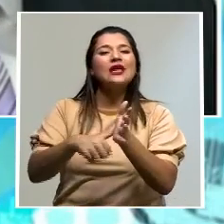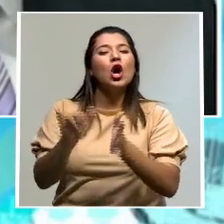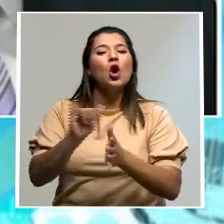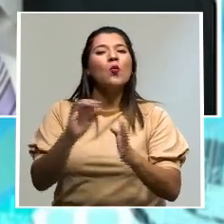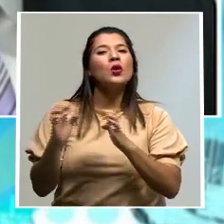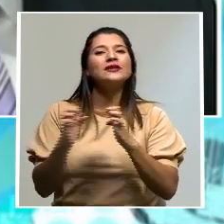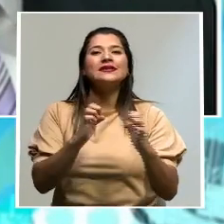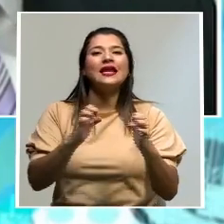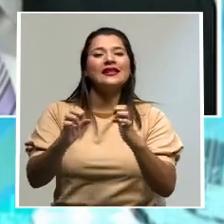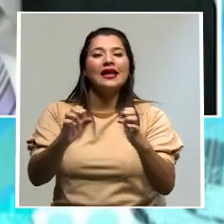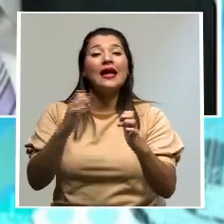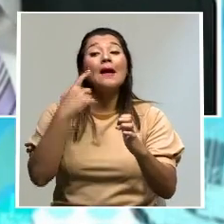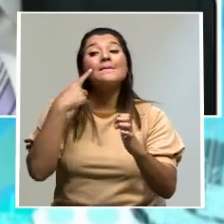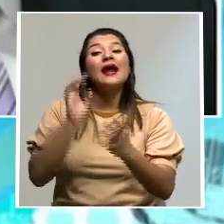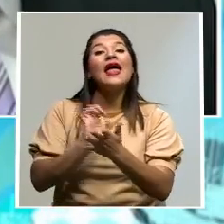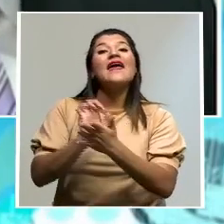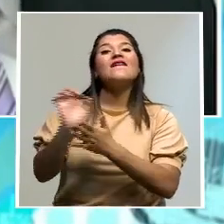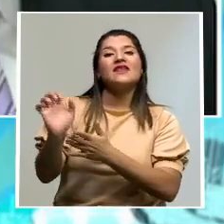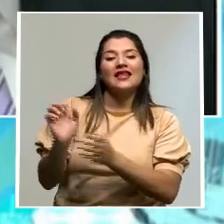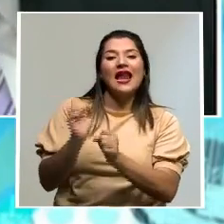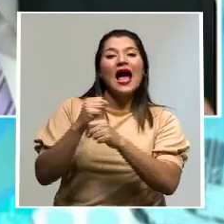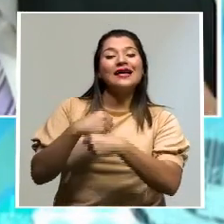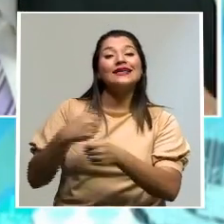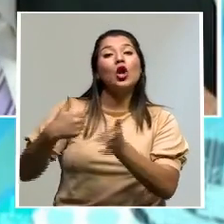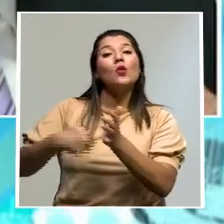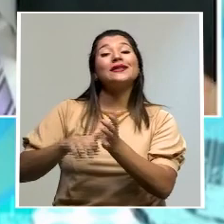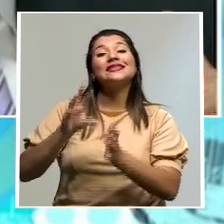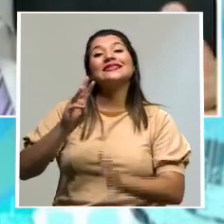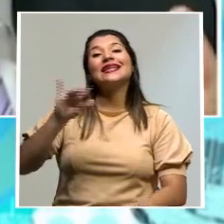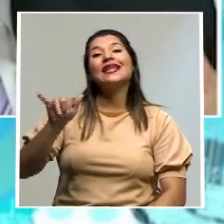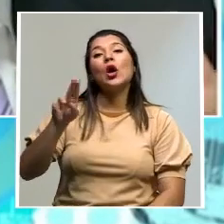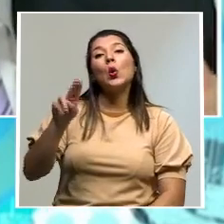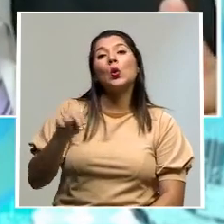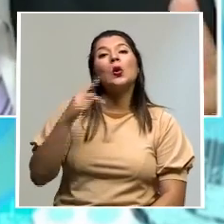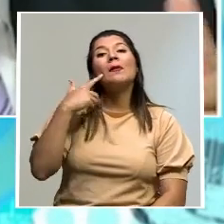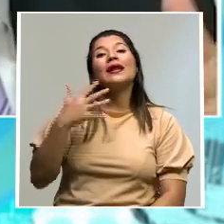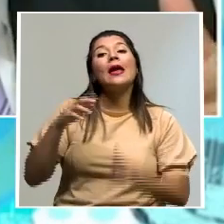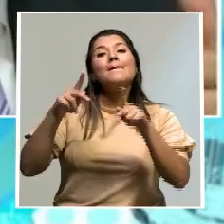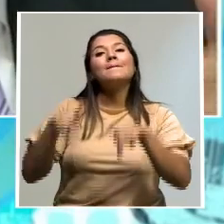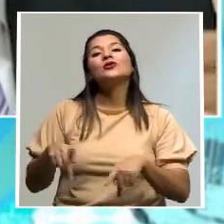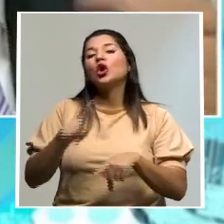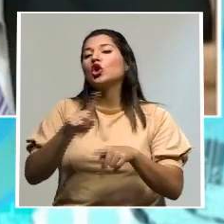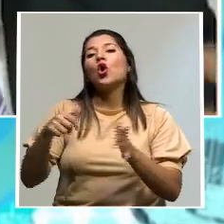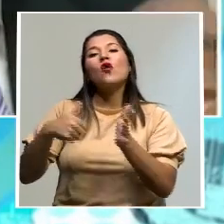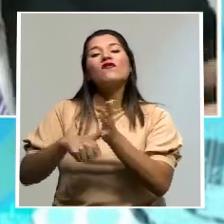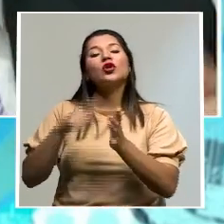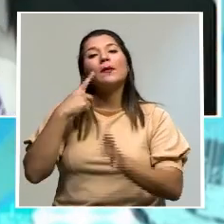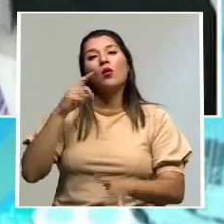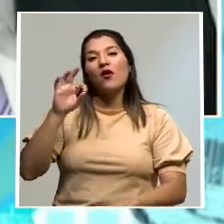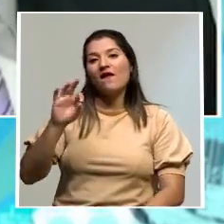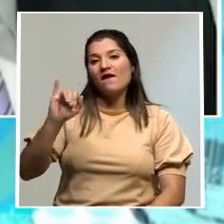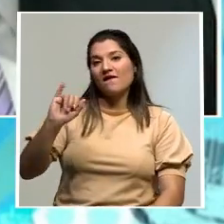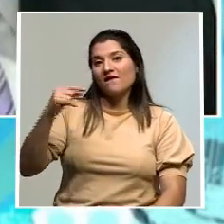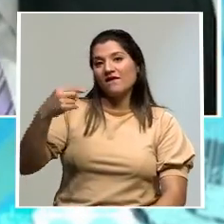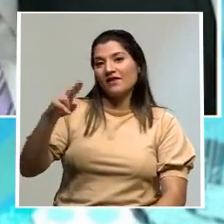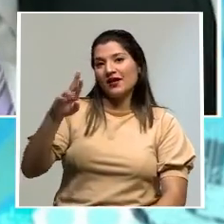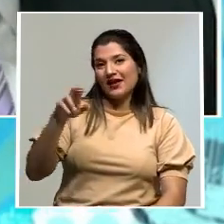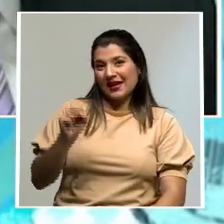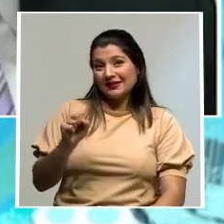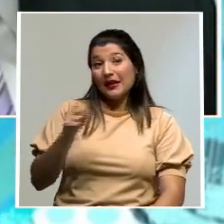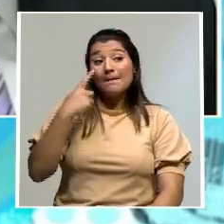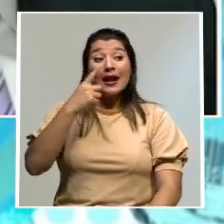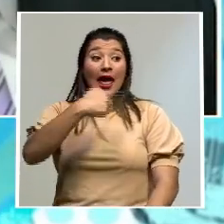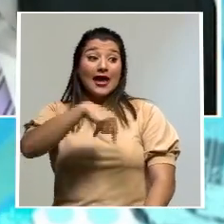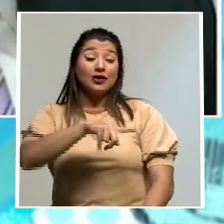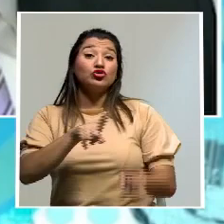de evitar que la convención fuese el 6, para tener, como decíamos cuando yo estaba chiquillo, para que les dieran más agua, más tiempo para poder prepararse.